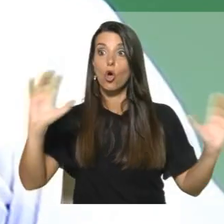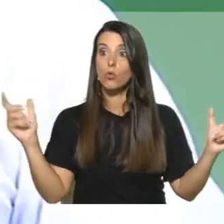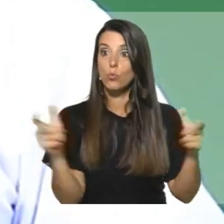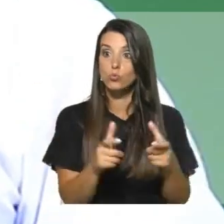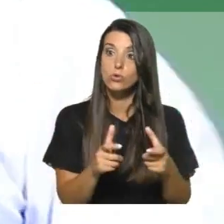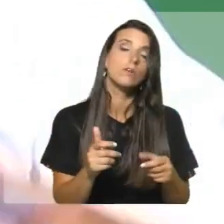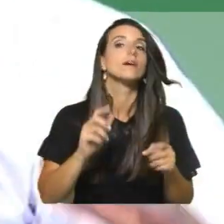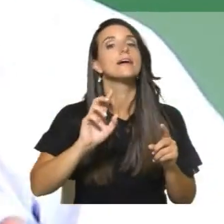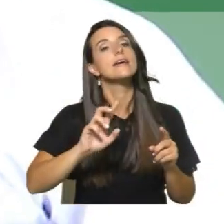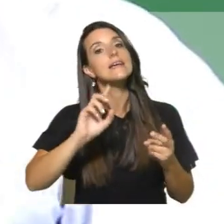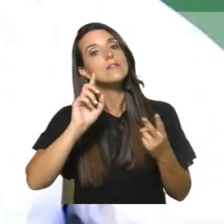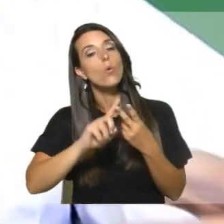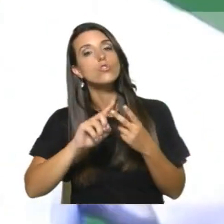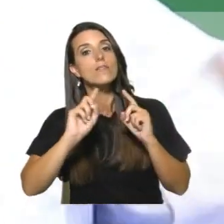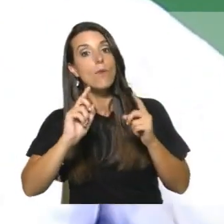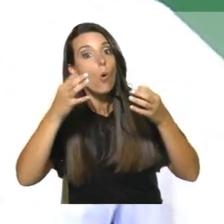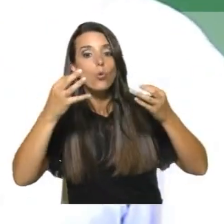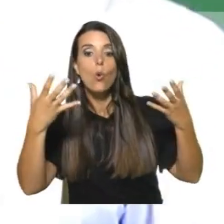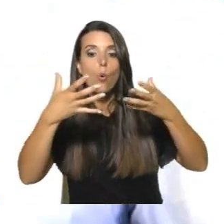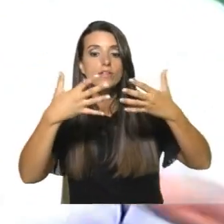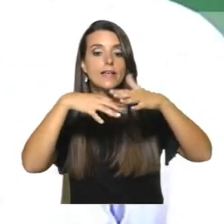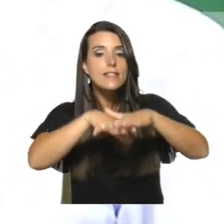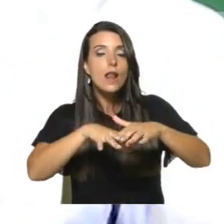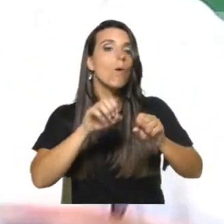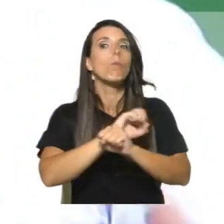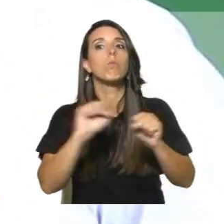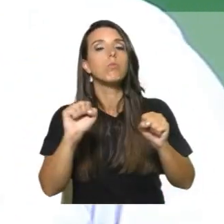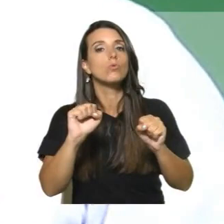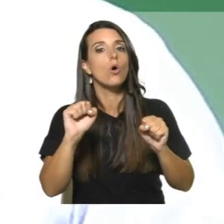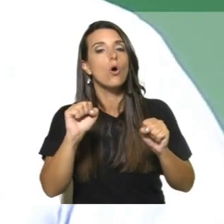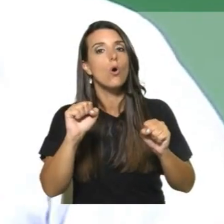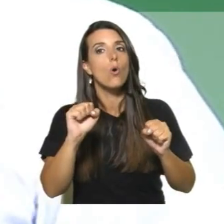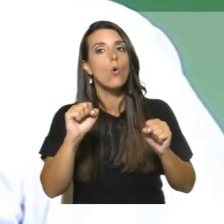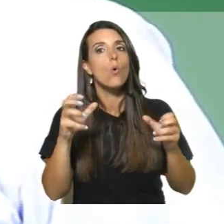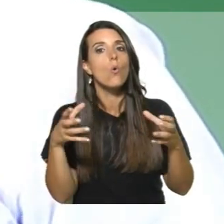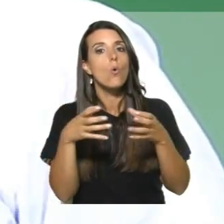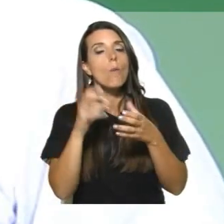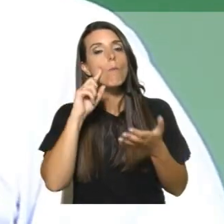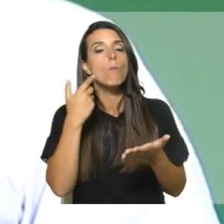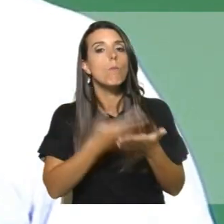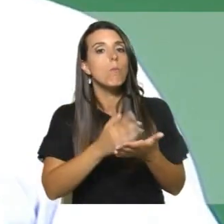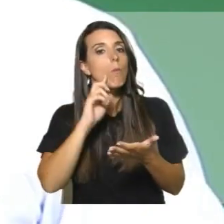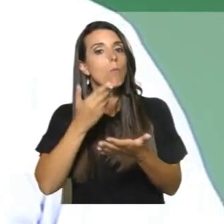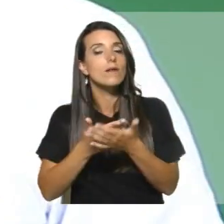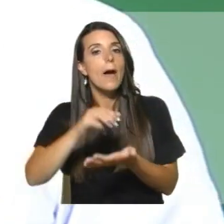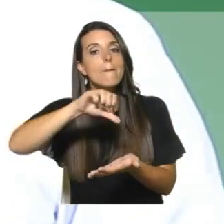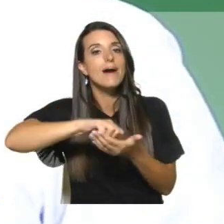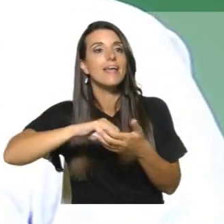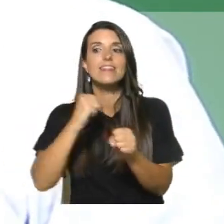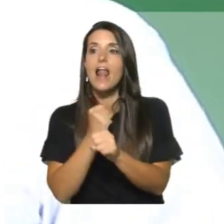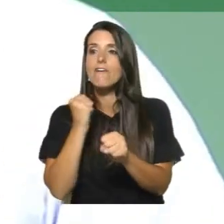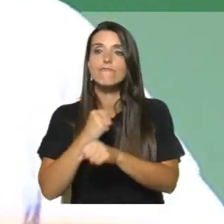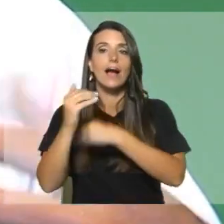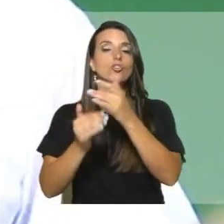y a su vez, al juntarnos, juntó un conjunto o aglutinó, sistematizó un conjunto de propuestas que el país venía trabajando en